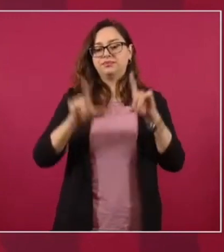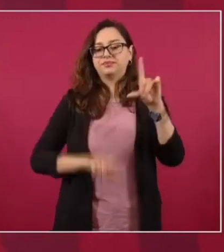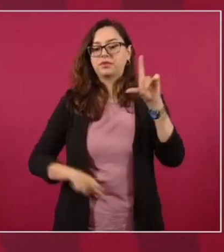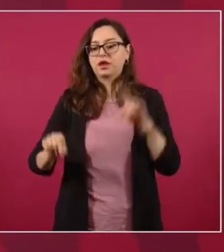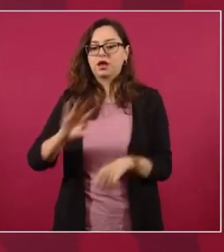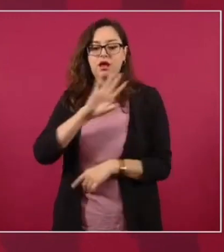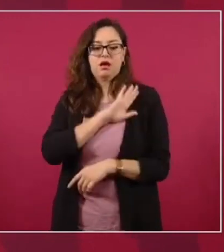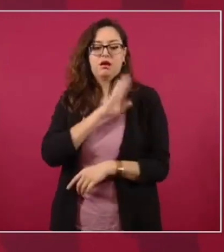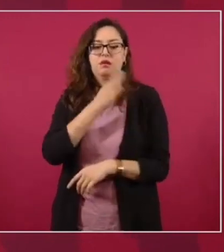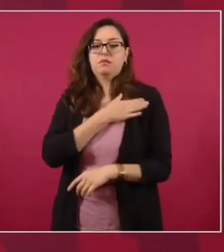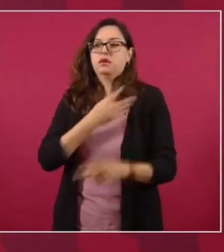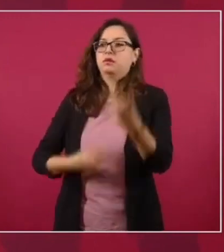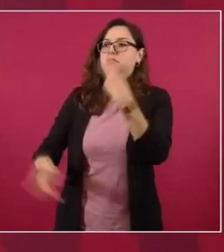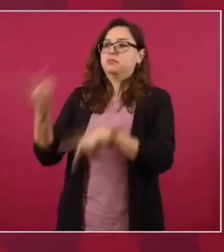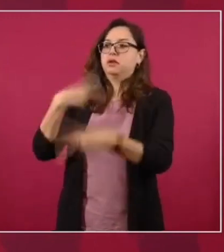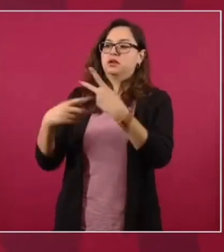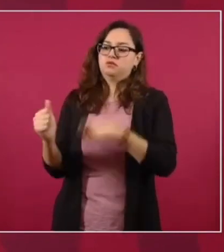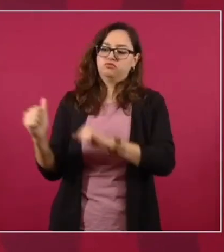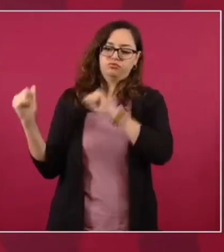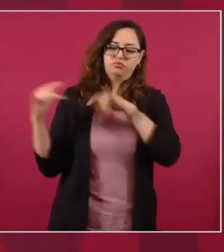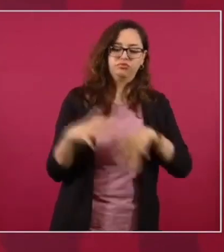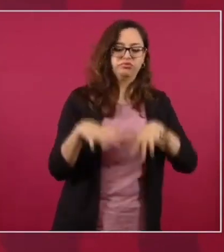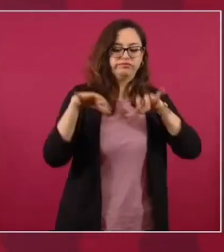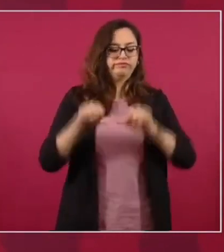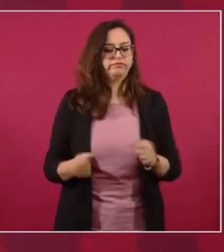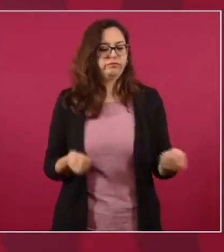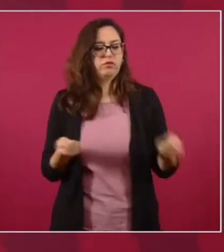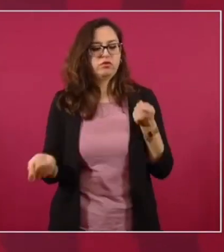luego que se logró la independencia,